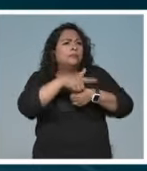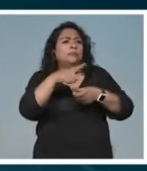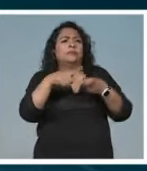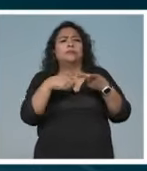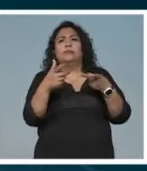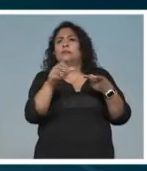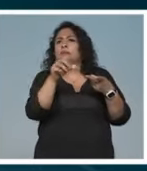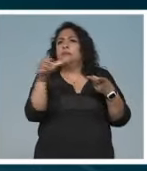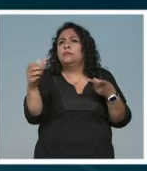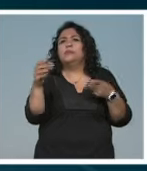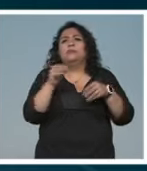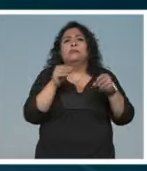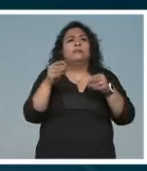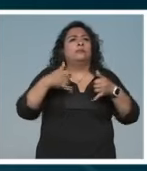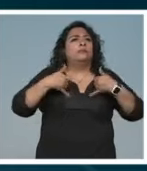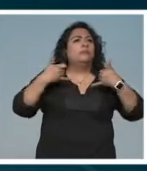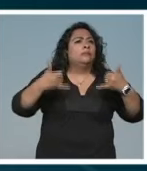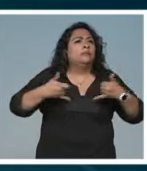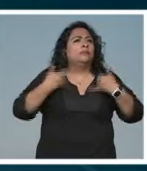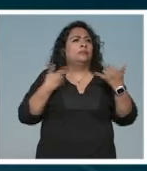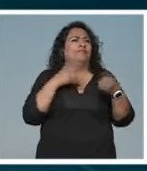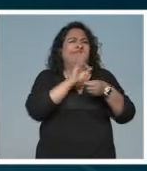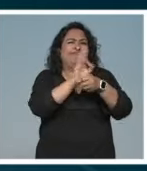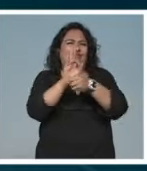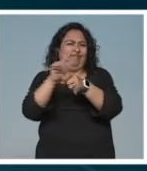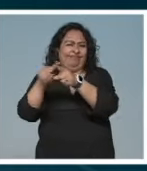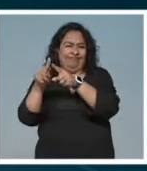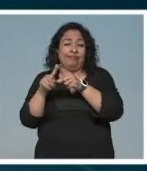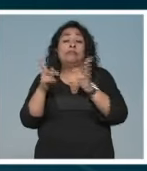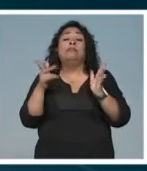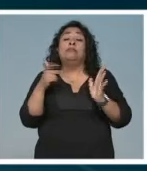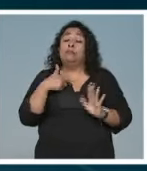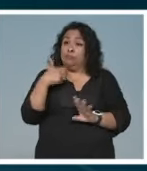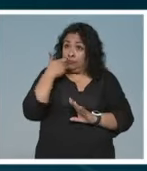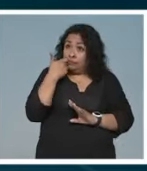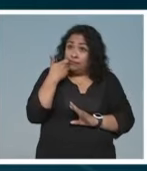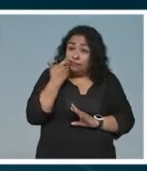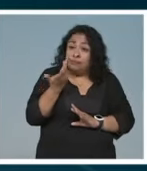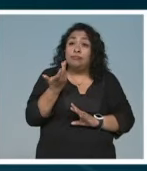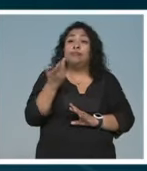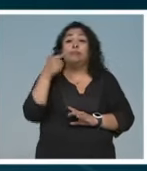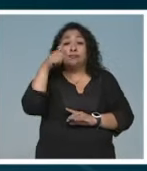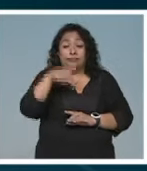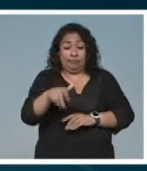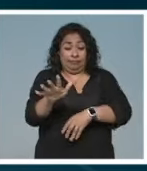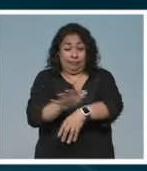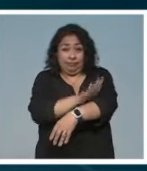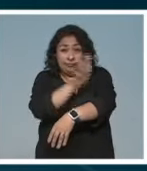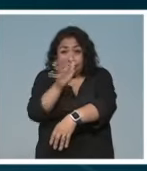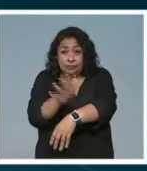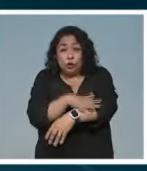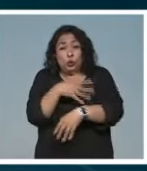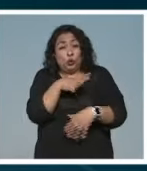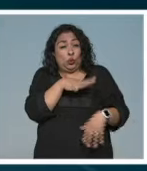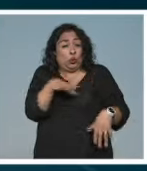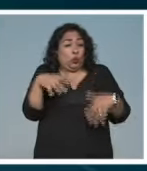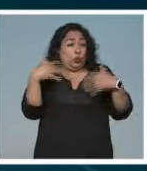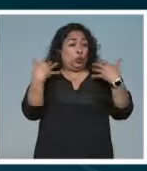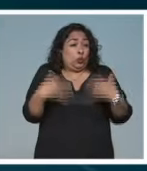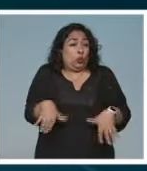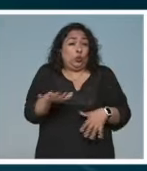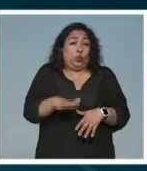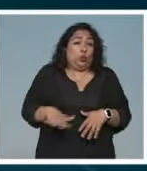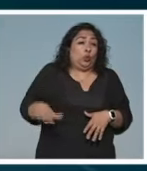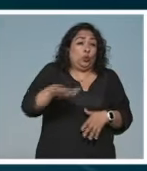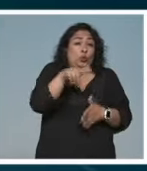en términos de movimientos juveniles. Y pues lo que queremos es que esta energía tan increíble que tiene la zona